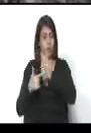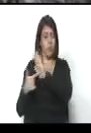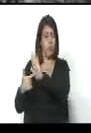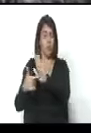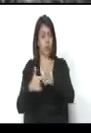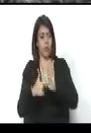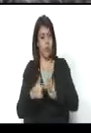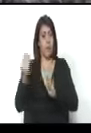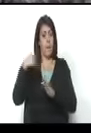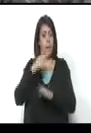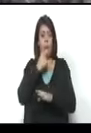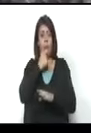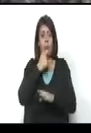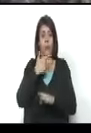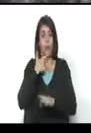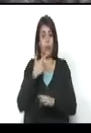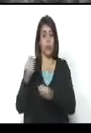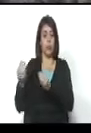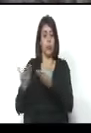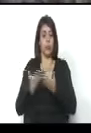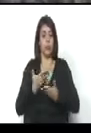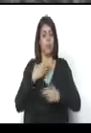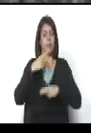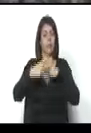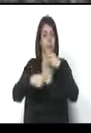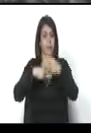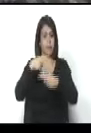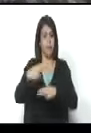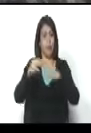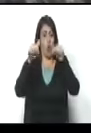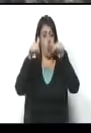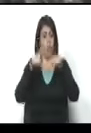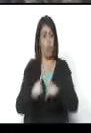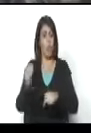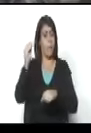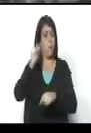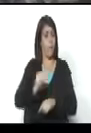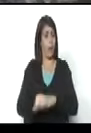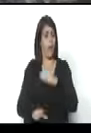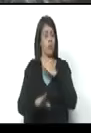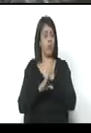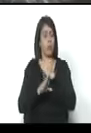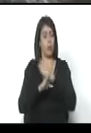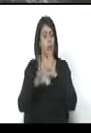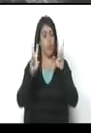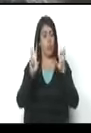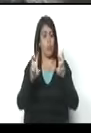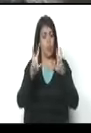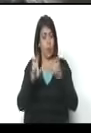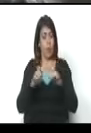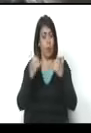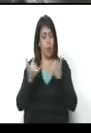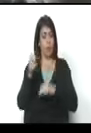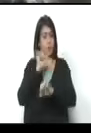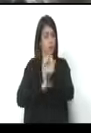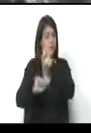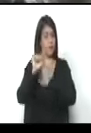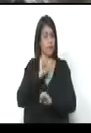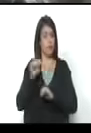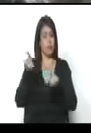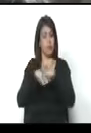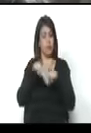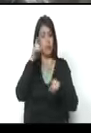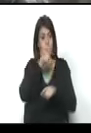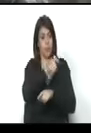expresan en lo más hermoso que nos dejó, su legado que hoy está más vigente que nunca y que lo hemos defendido como